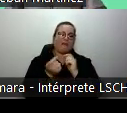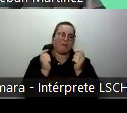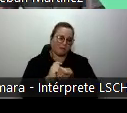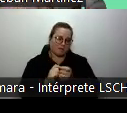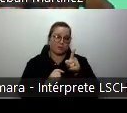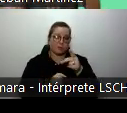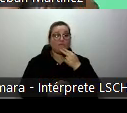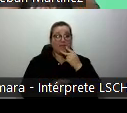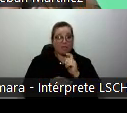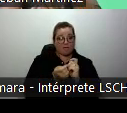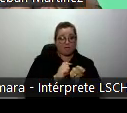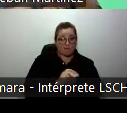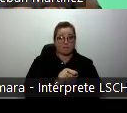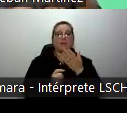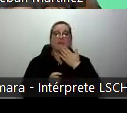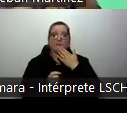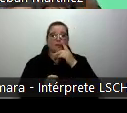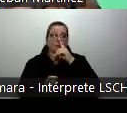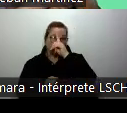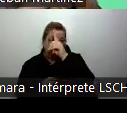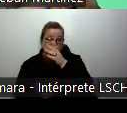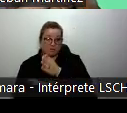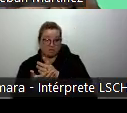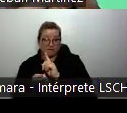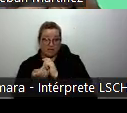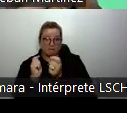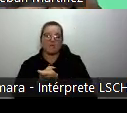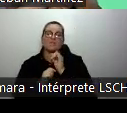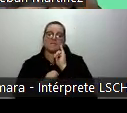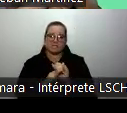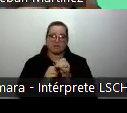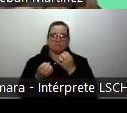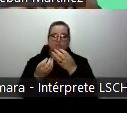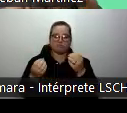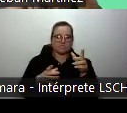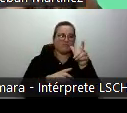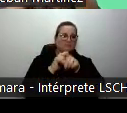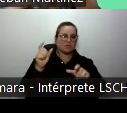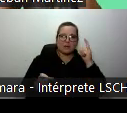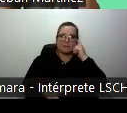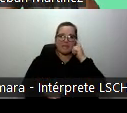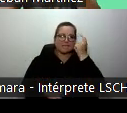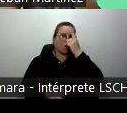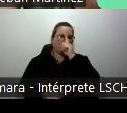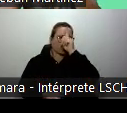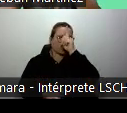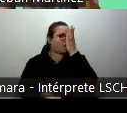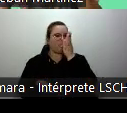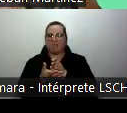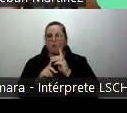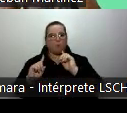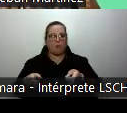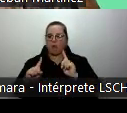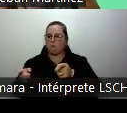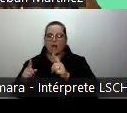acción cambia tus hábitos deberían cambiar también sí muchas veces la gente cree que los hábitos son iguales para siempre hábitos de vida